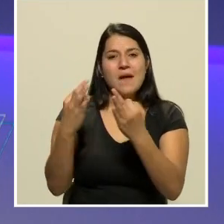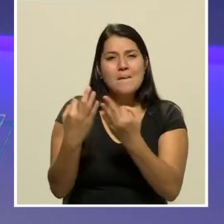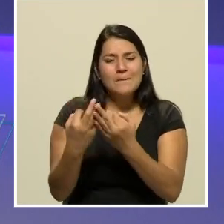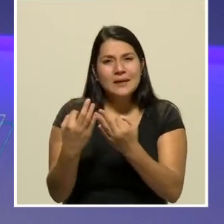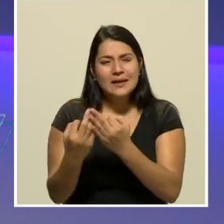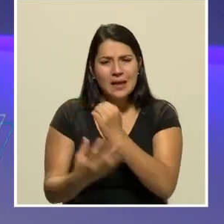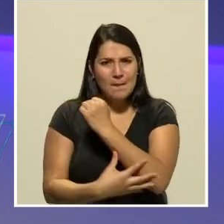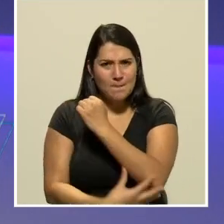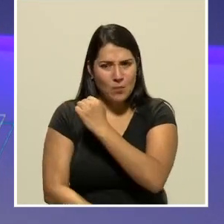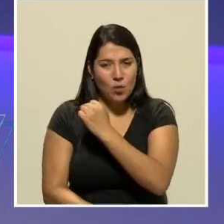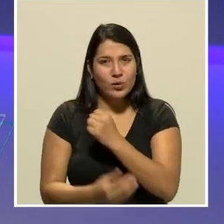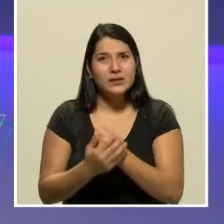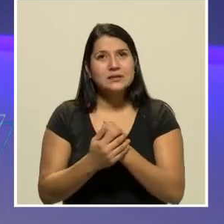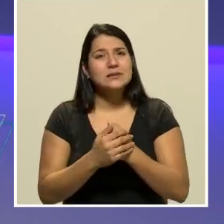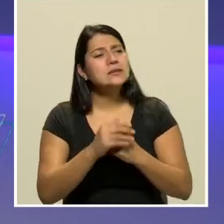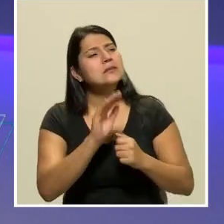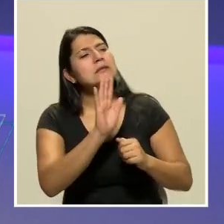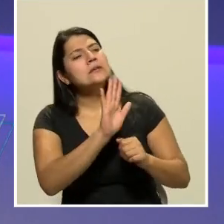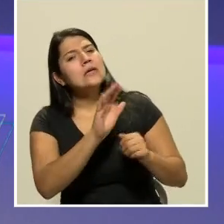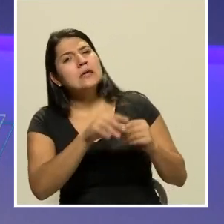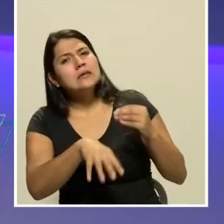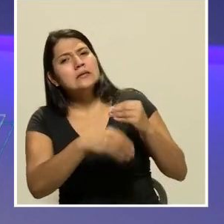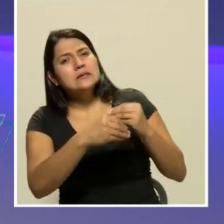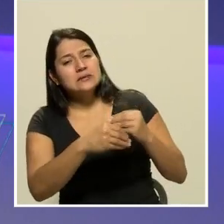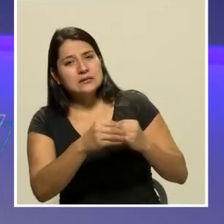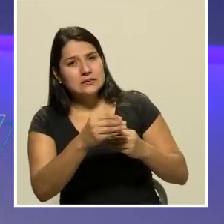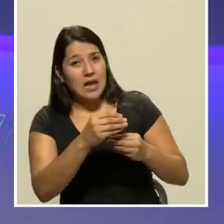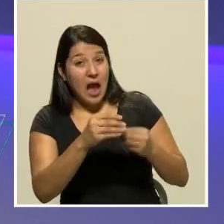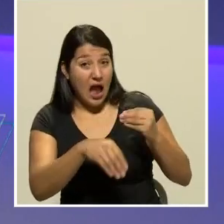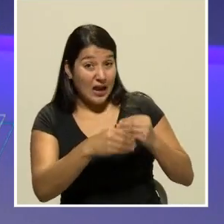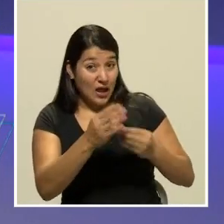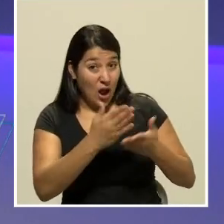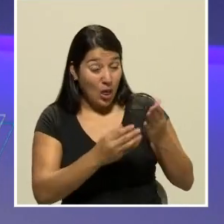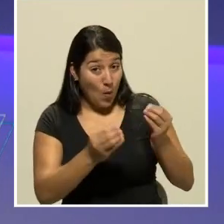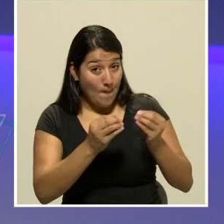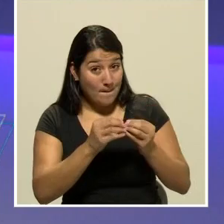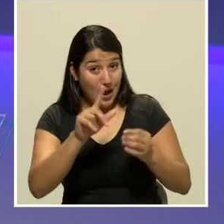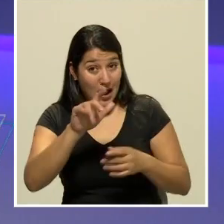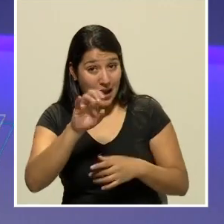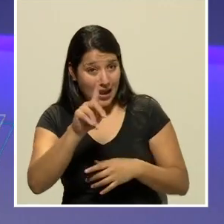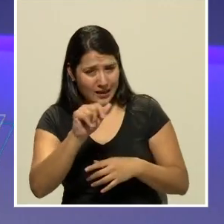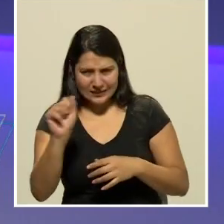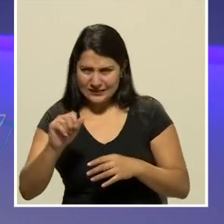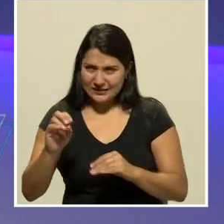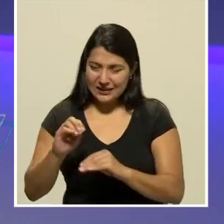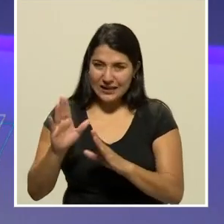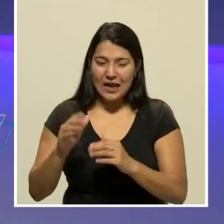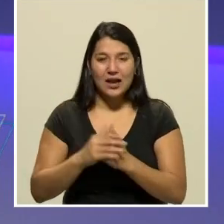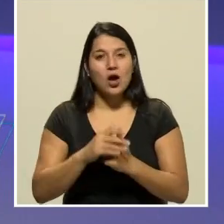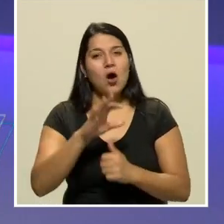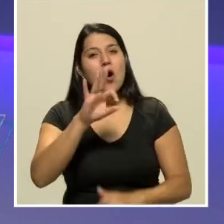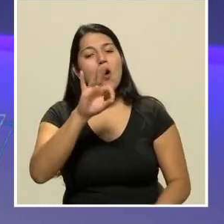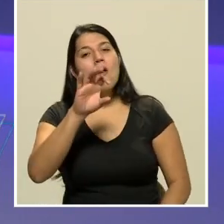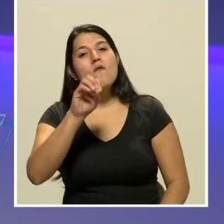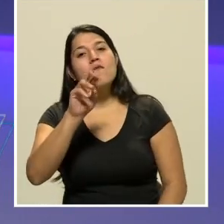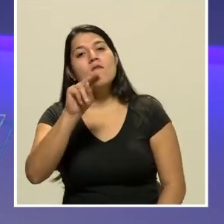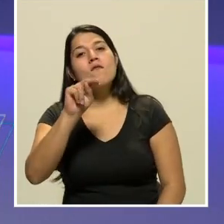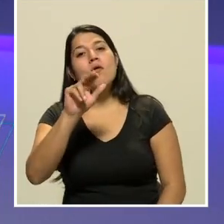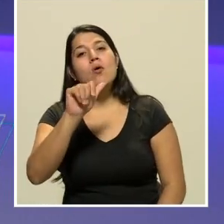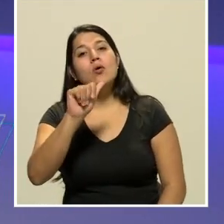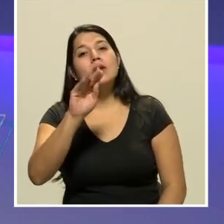escuelas con una conexión. Le meto una cuña ahí, doña Leda. Todas las que quiera.